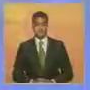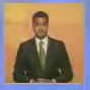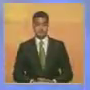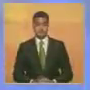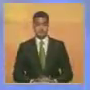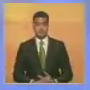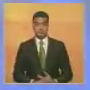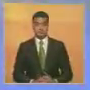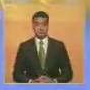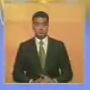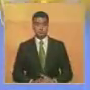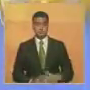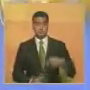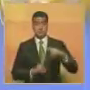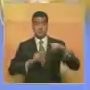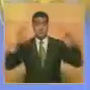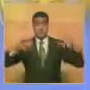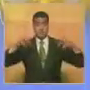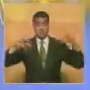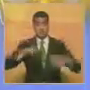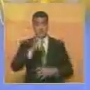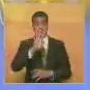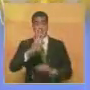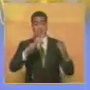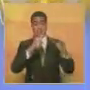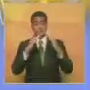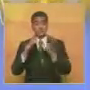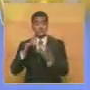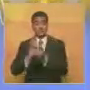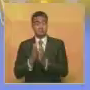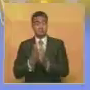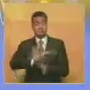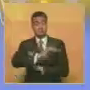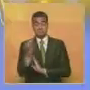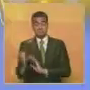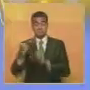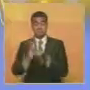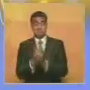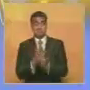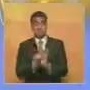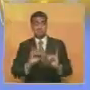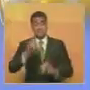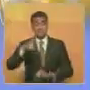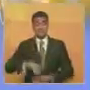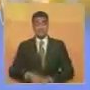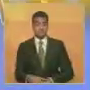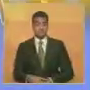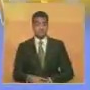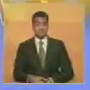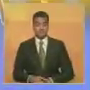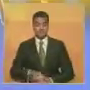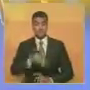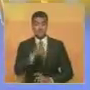en táchira yo voy a dejar un noventa y cuatro viviendas afectadas y la ruptura del puente la autopista que comunica las poblaciones de táriba con san cristóbal